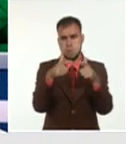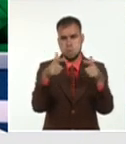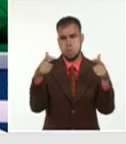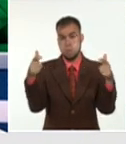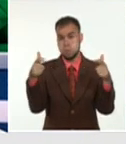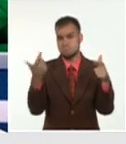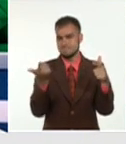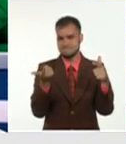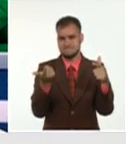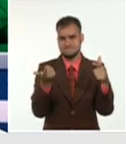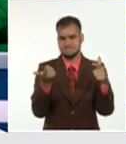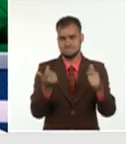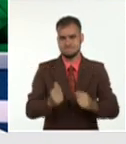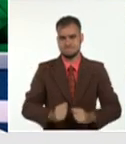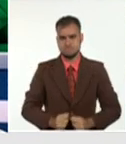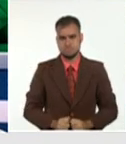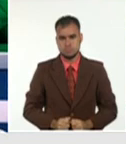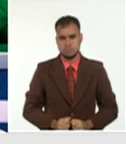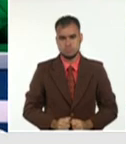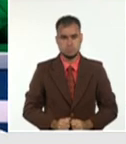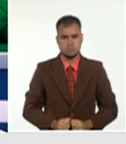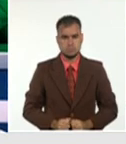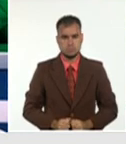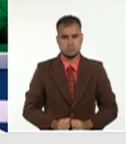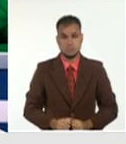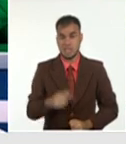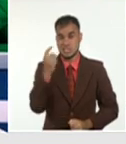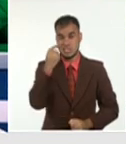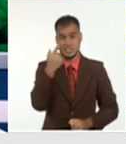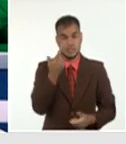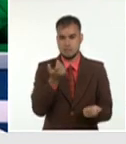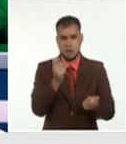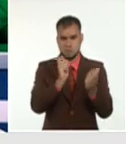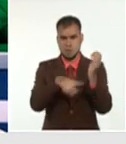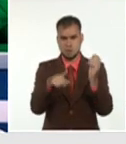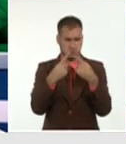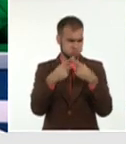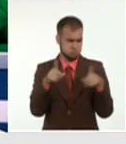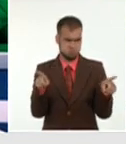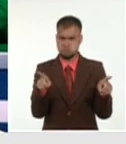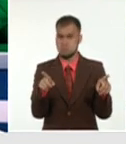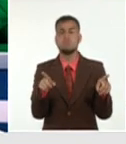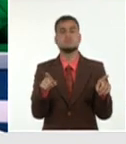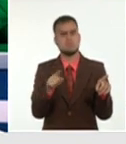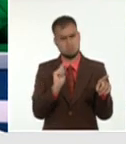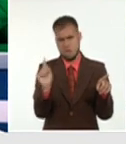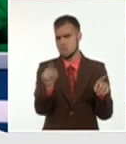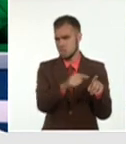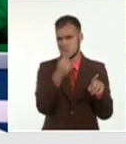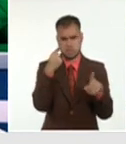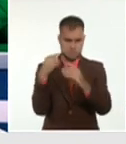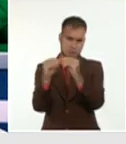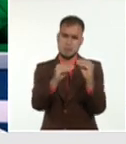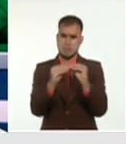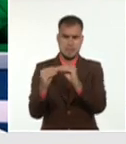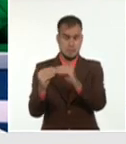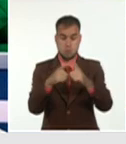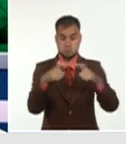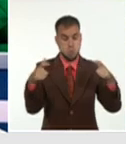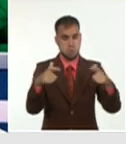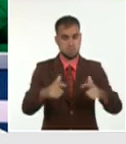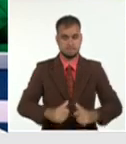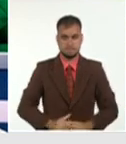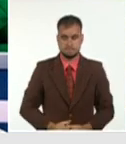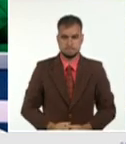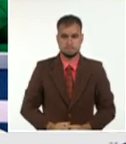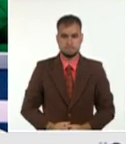evidencia que en prácticamente todos los territorios, pues hay una transmisión importante. Lo más